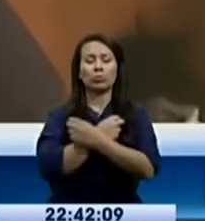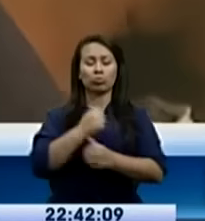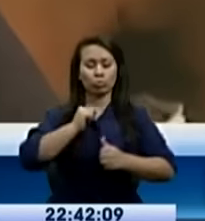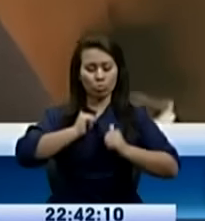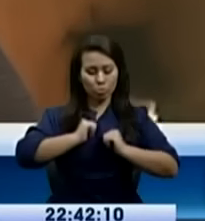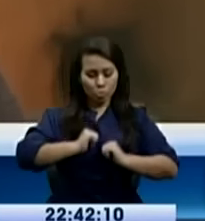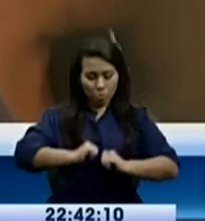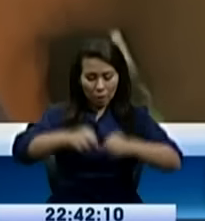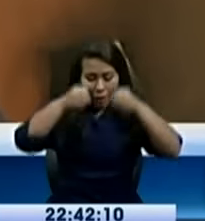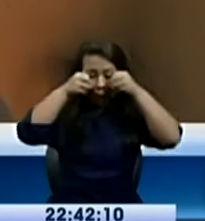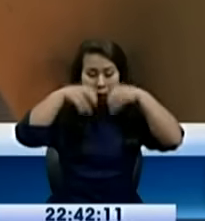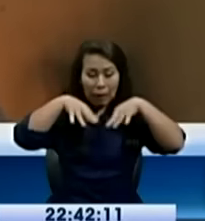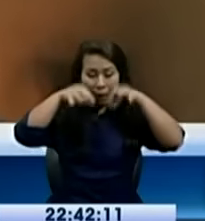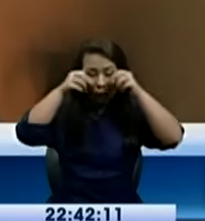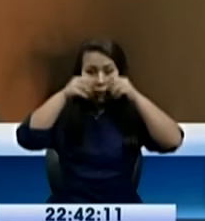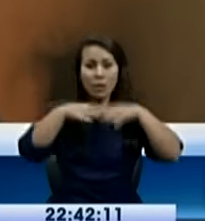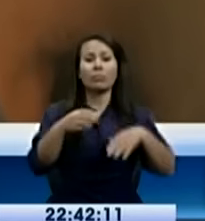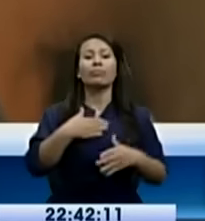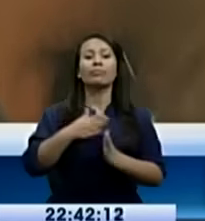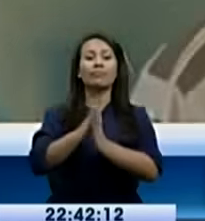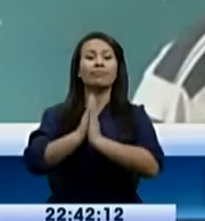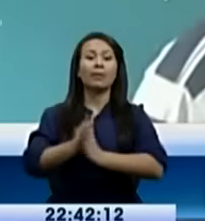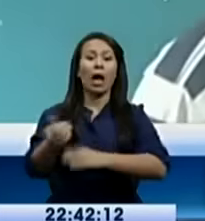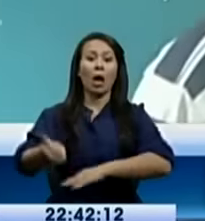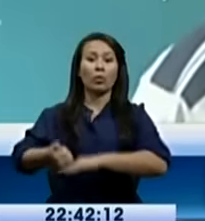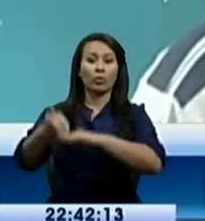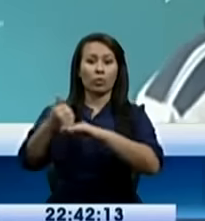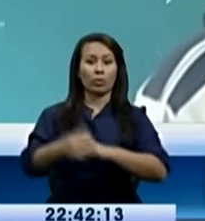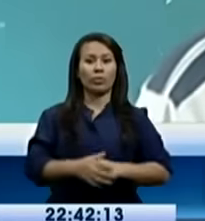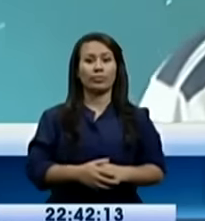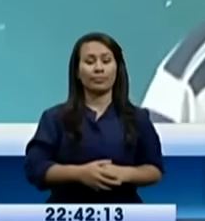tristeza y este clamor a las autoridades.